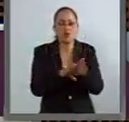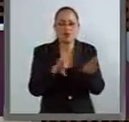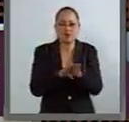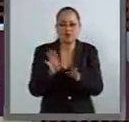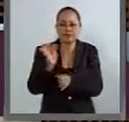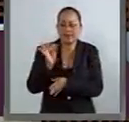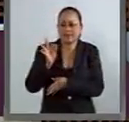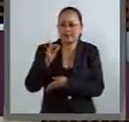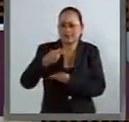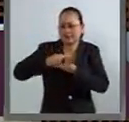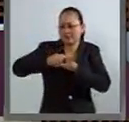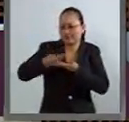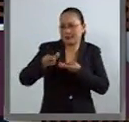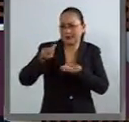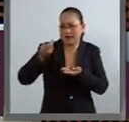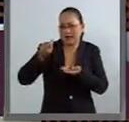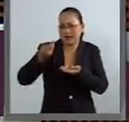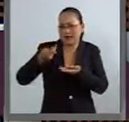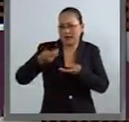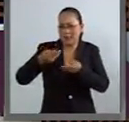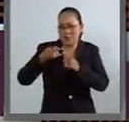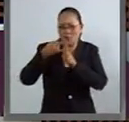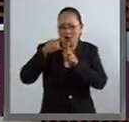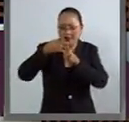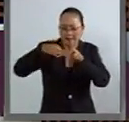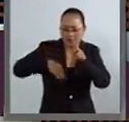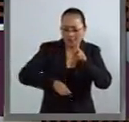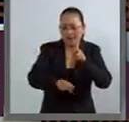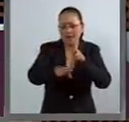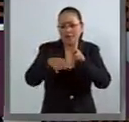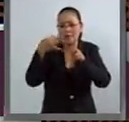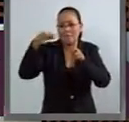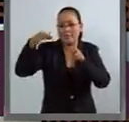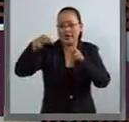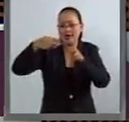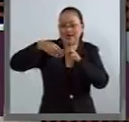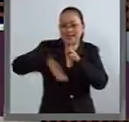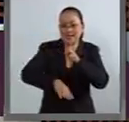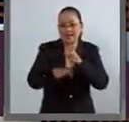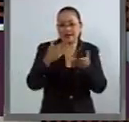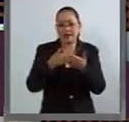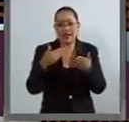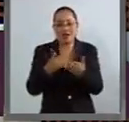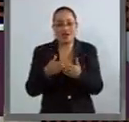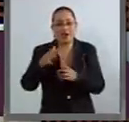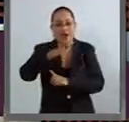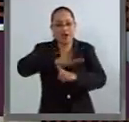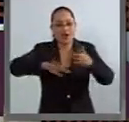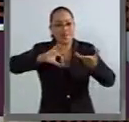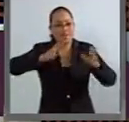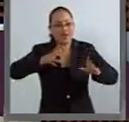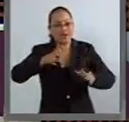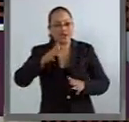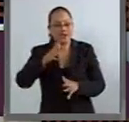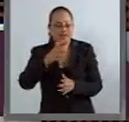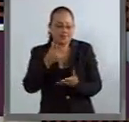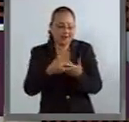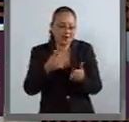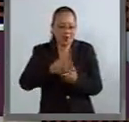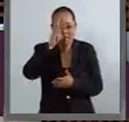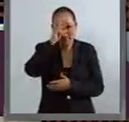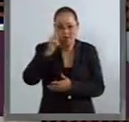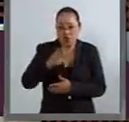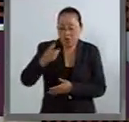probablemente de un volante abajo de la puerta de un vecino, y con esto del cambio climático y tantas lluvias, muy probablemente ni